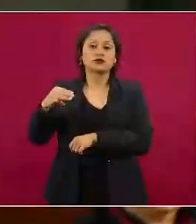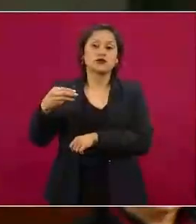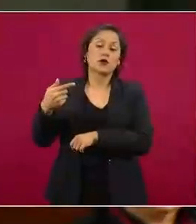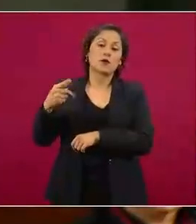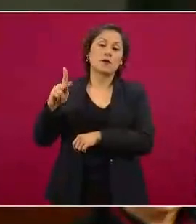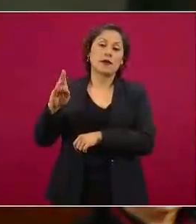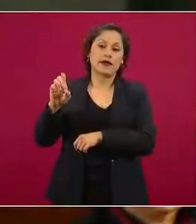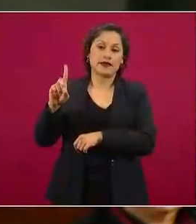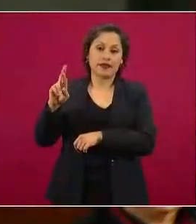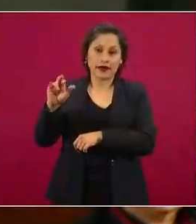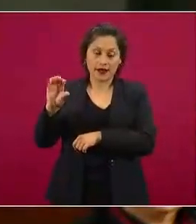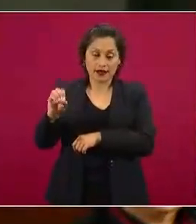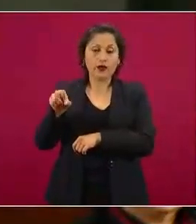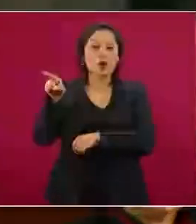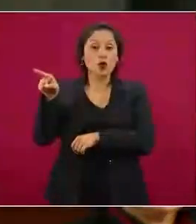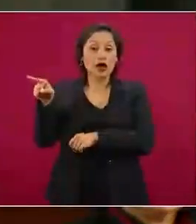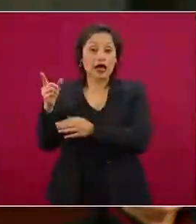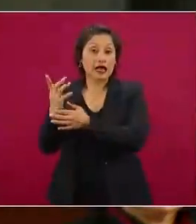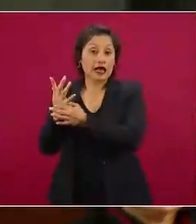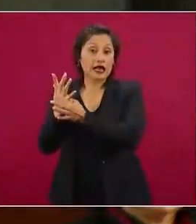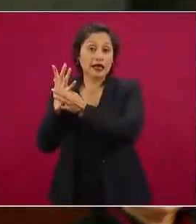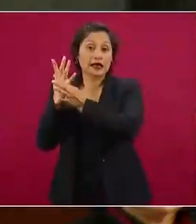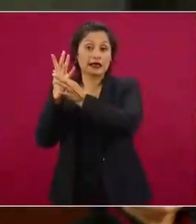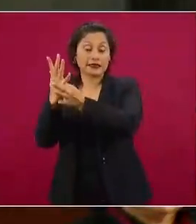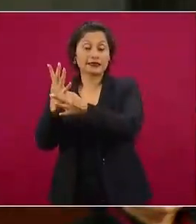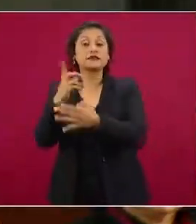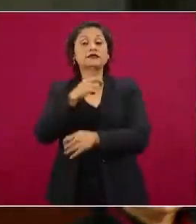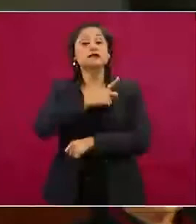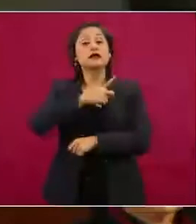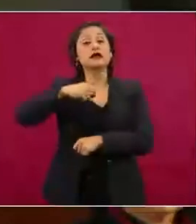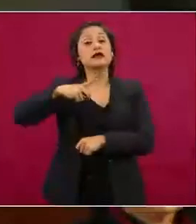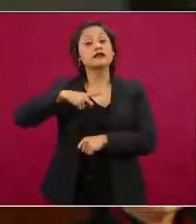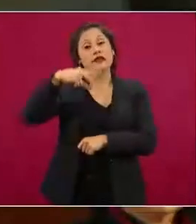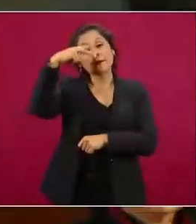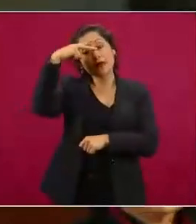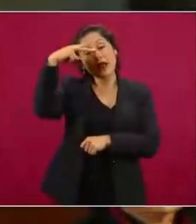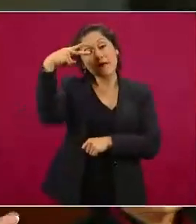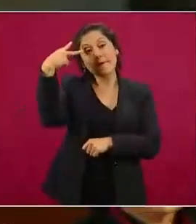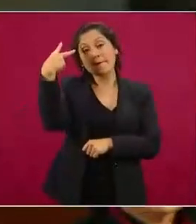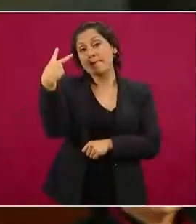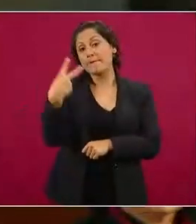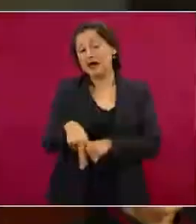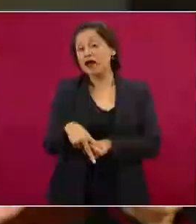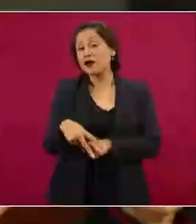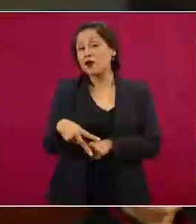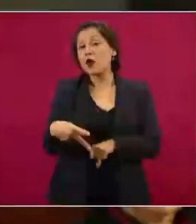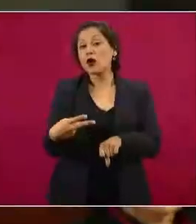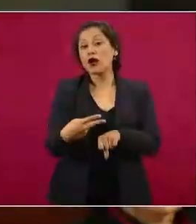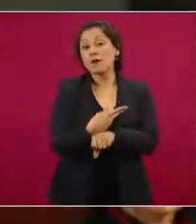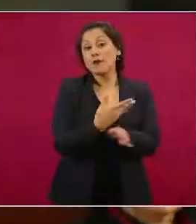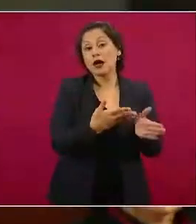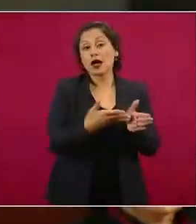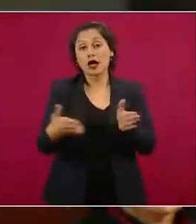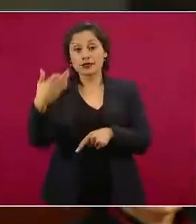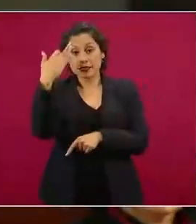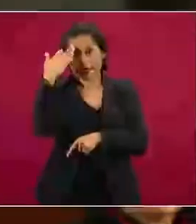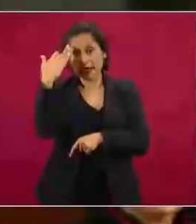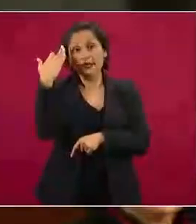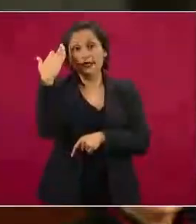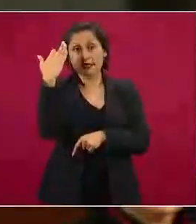comentó que hay que poner el pulso del reloj de México, hay que buscar el pulso del reloj que